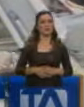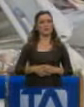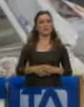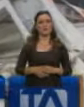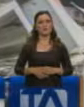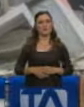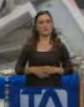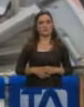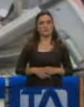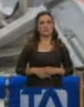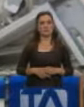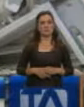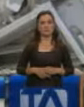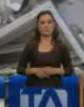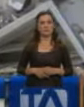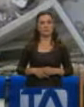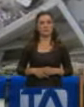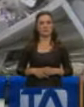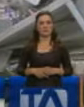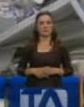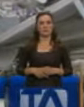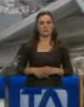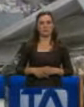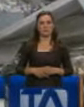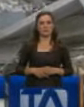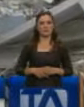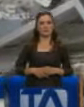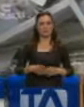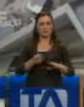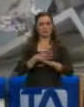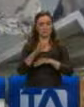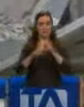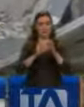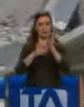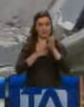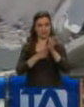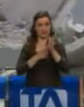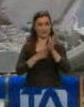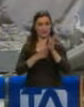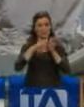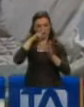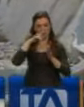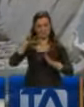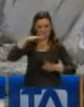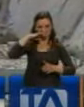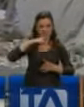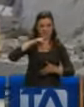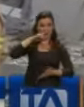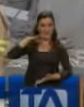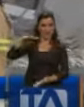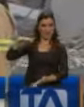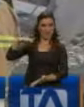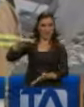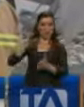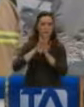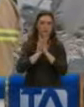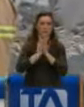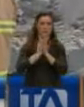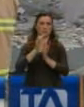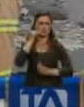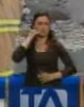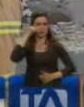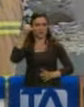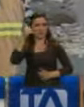lugar. Entonces, otra vez recomendemos a la ciudadanía. Sí, efectivamente, cuando tengamos fugas de gas o tengamos problemas con cilindro de gas, no duden en llamar